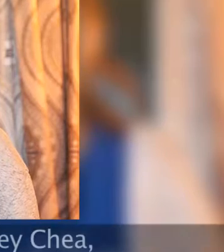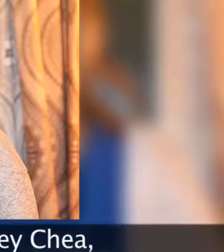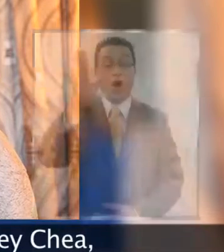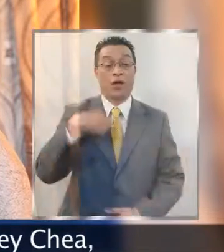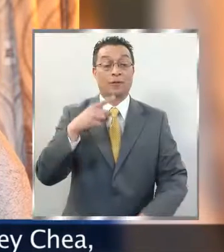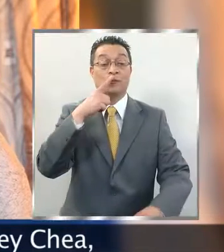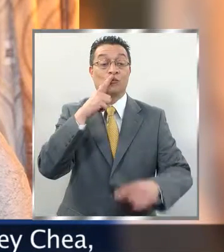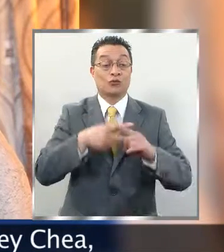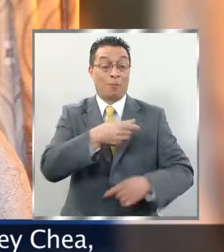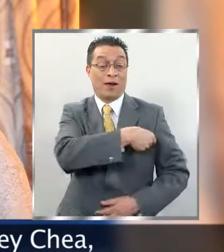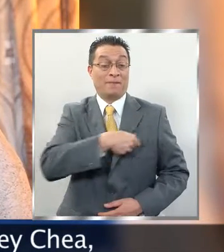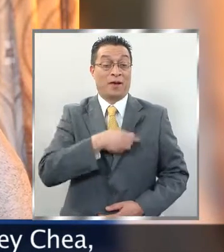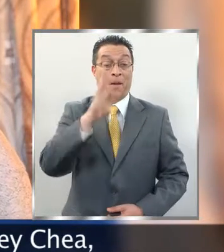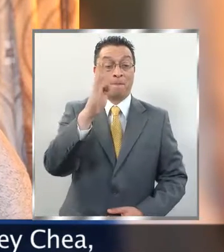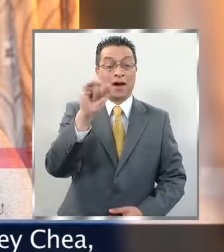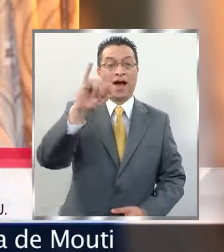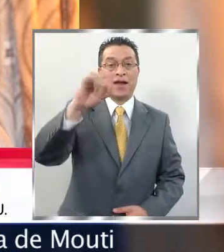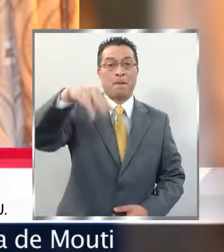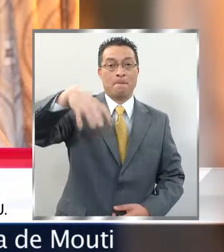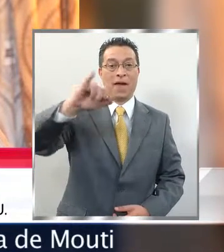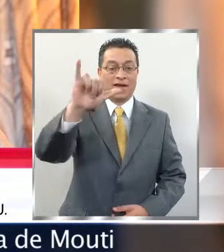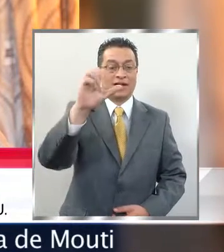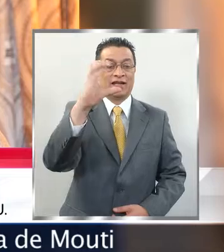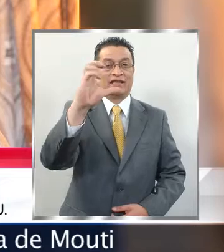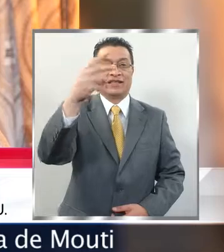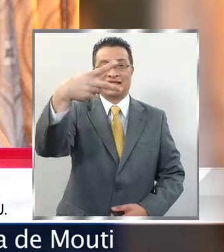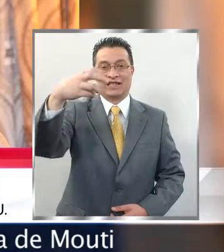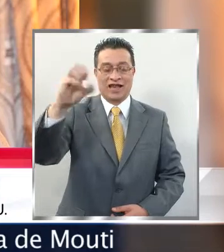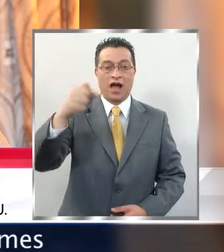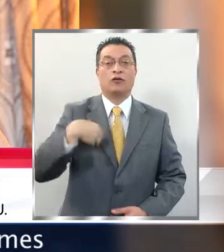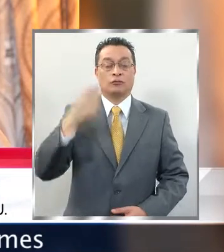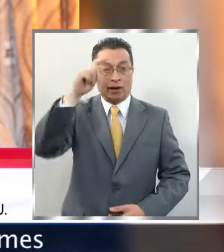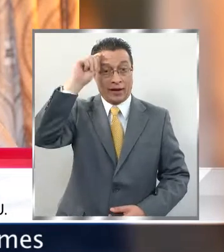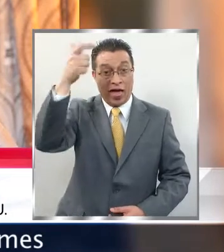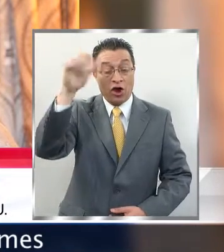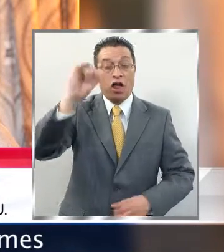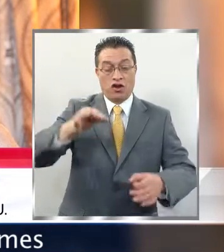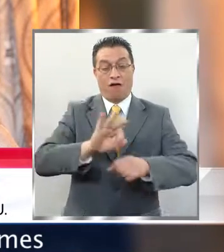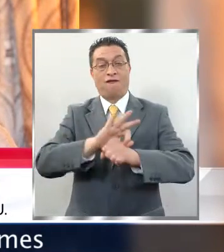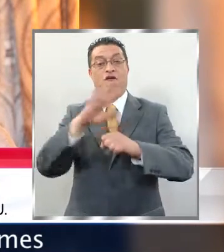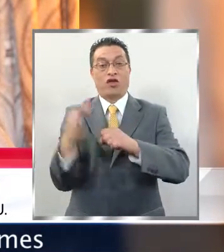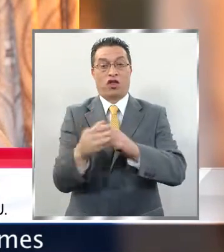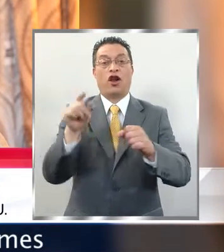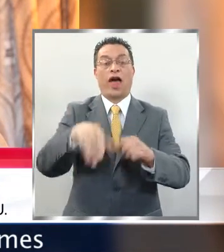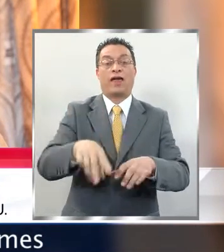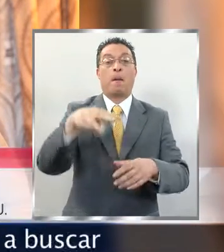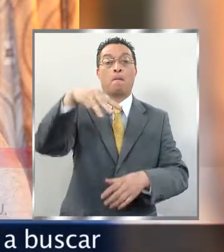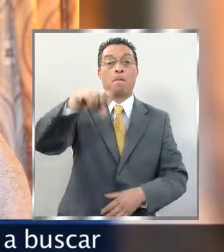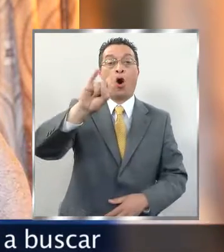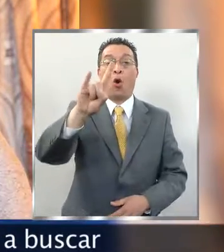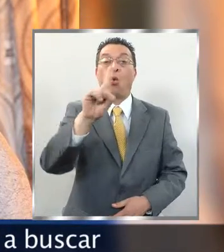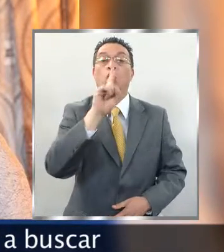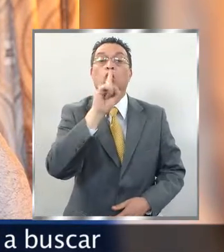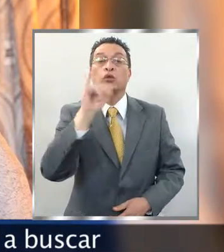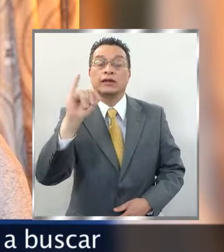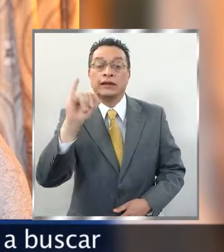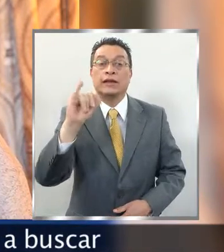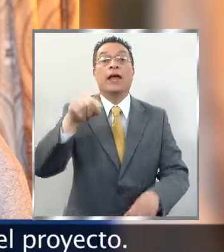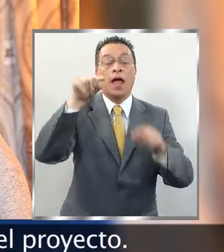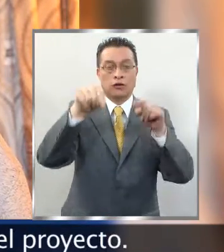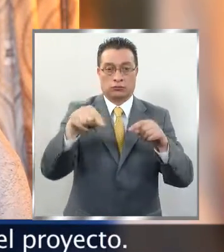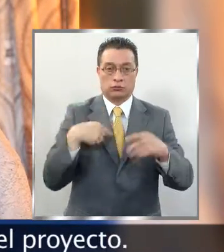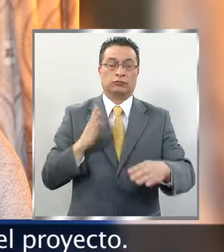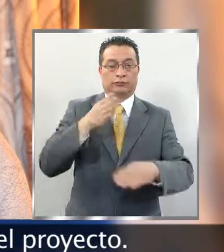Hola, mi nombre es Baimechea, soy la creadora y fundadora de Mouti y hace menos de un mes me vine a Estados Unidos a